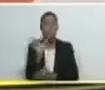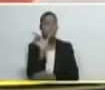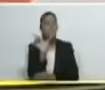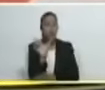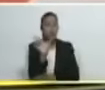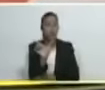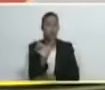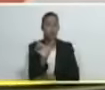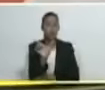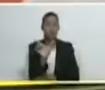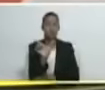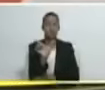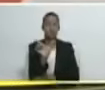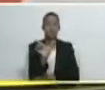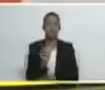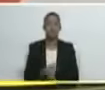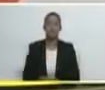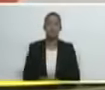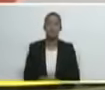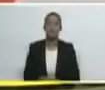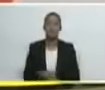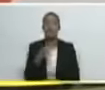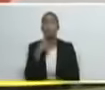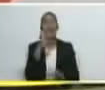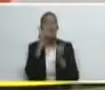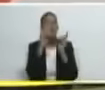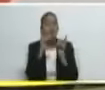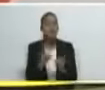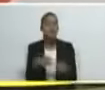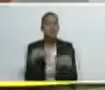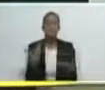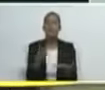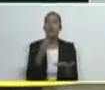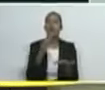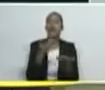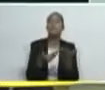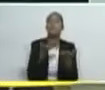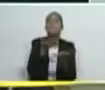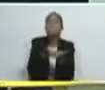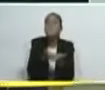Venezuela, para decidir la postulación presidencial,